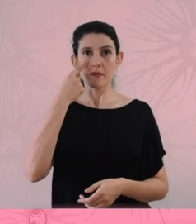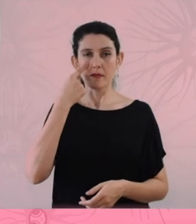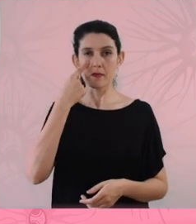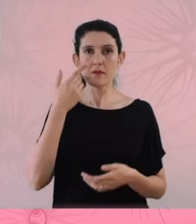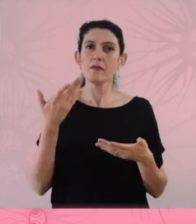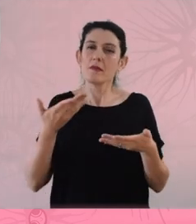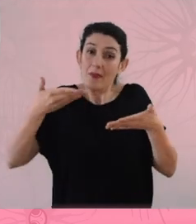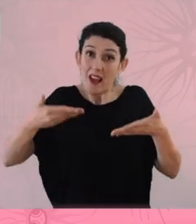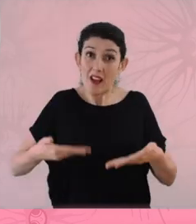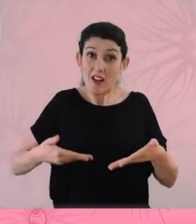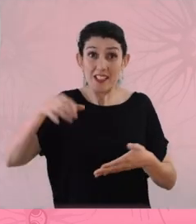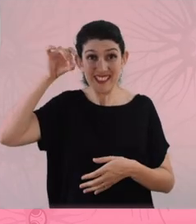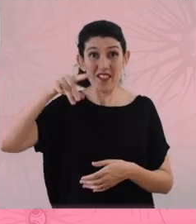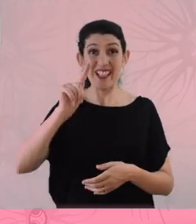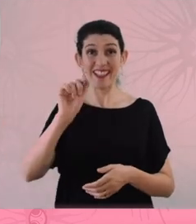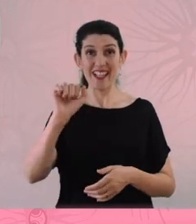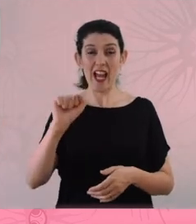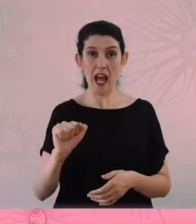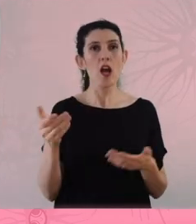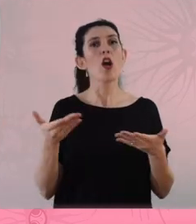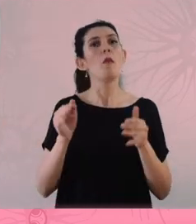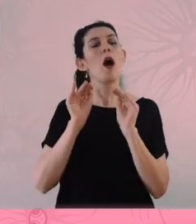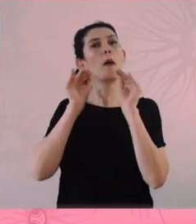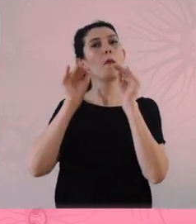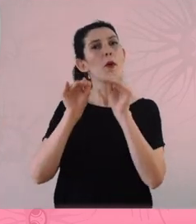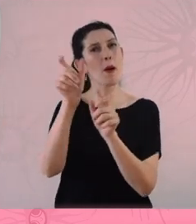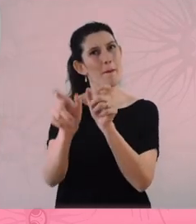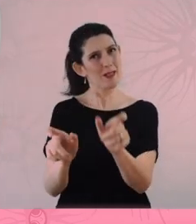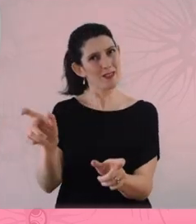esto y mucho más, visita el libro digital Neuromundos en la página de